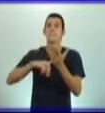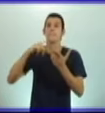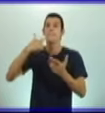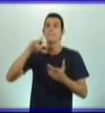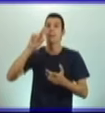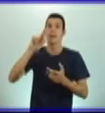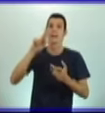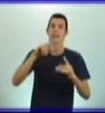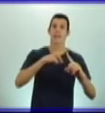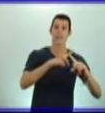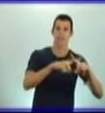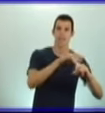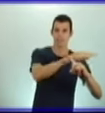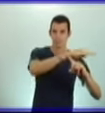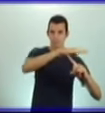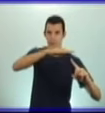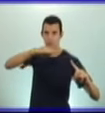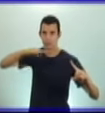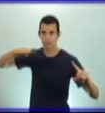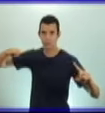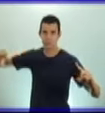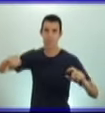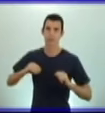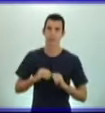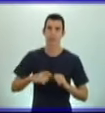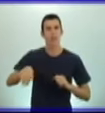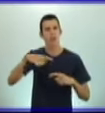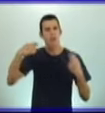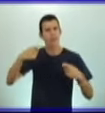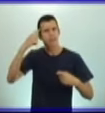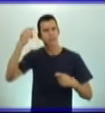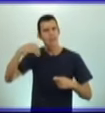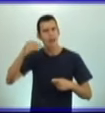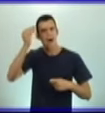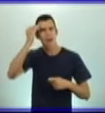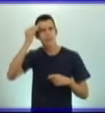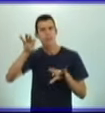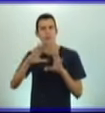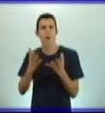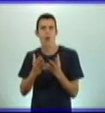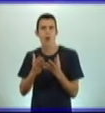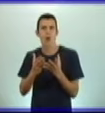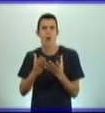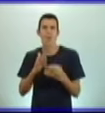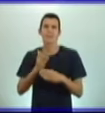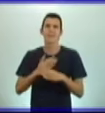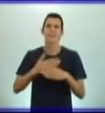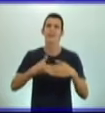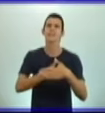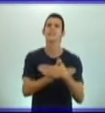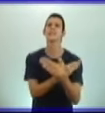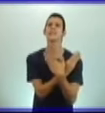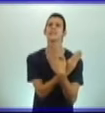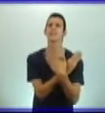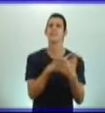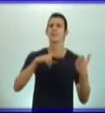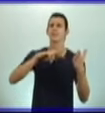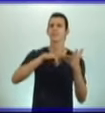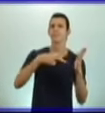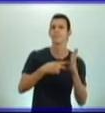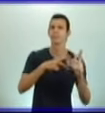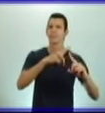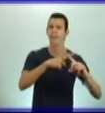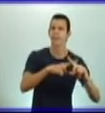Otro aspecto que queremos ver es la simbología. Tienen que tener claridad también en qué significa f en x. F en x equivale a y, porque yo